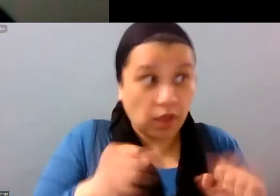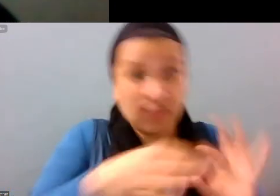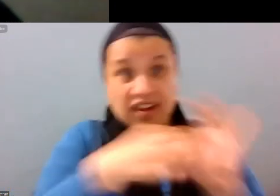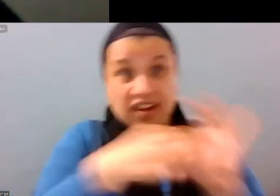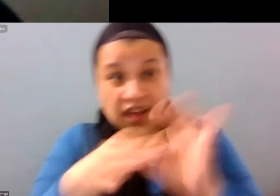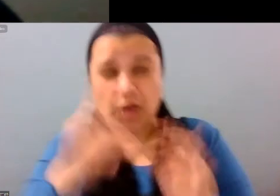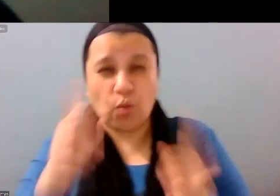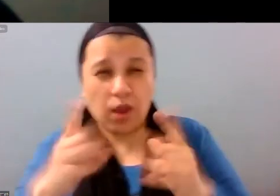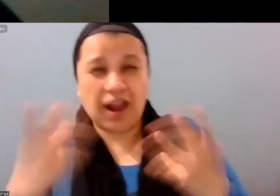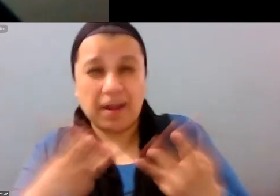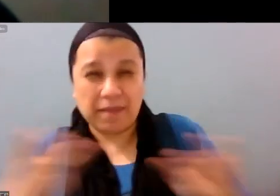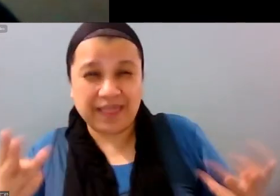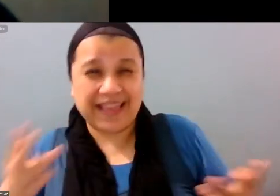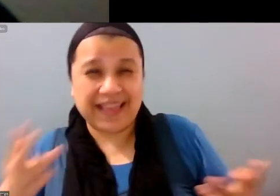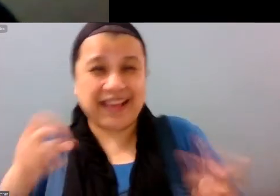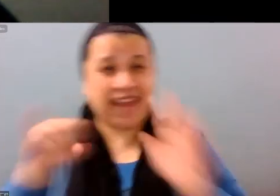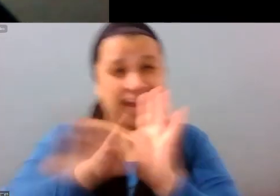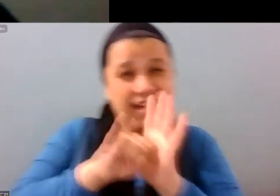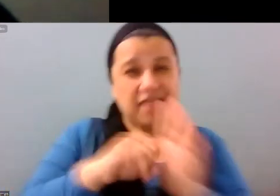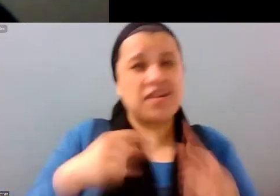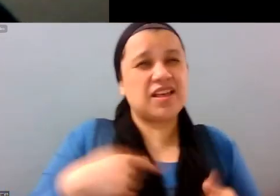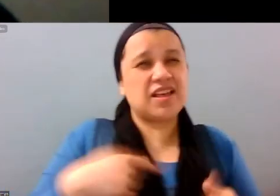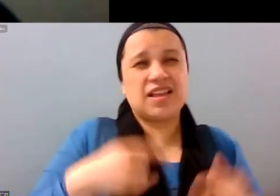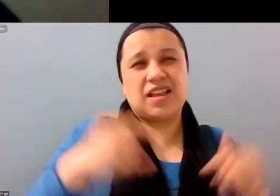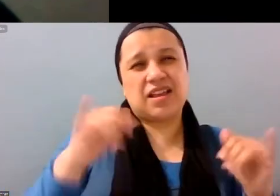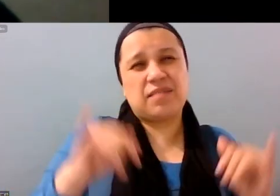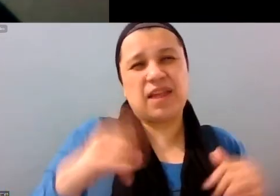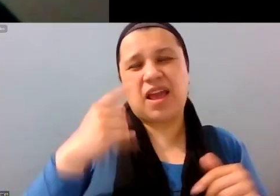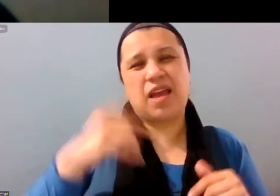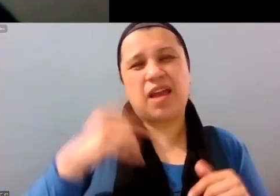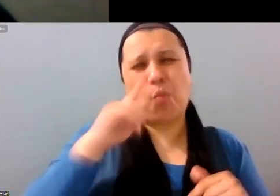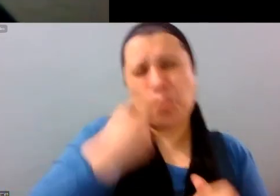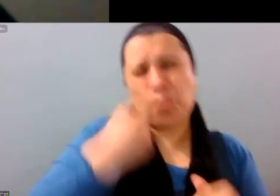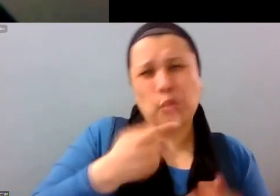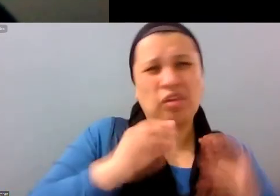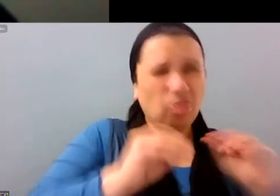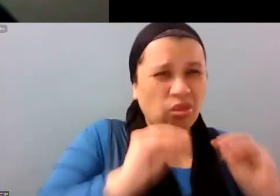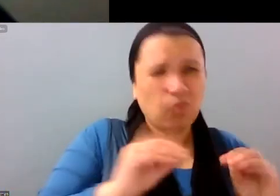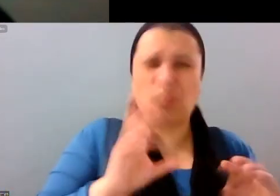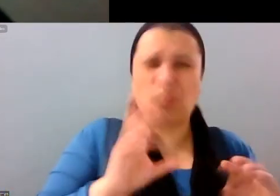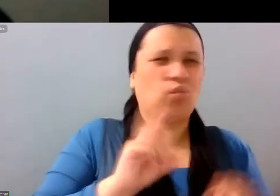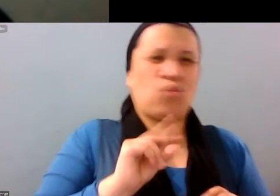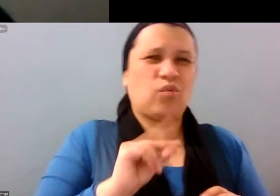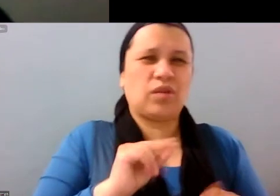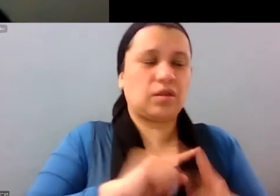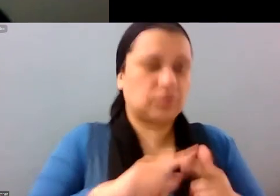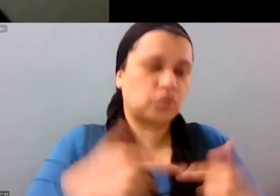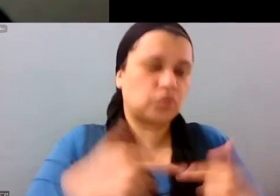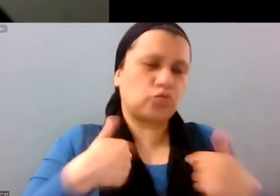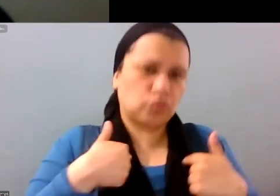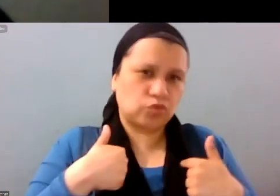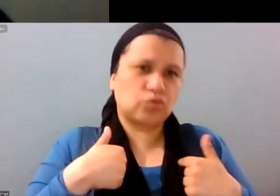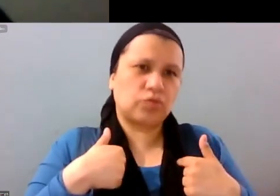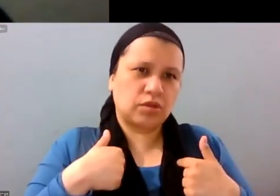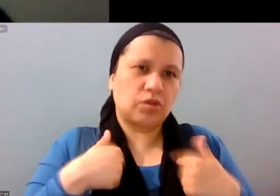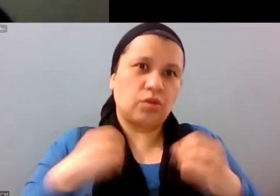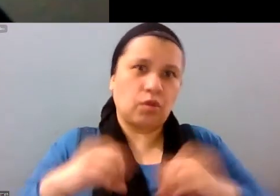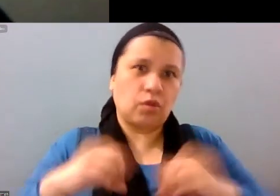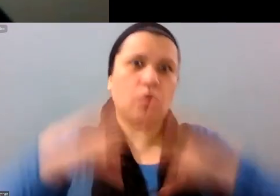para que no se haga tan pesado y tan difícil donde tengo que estar compartiendo todo el día todo